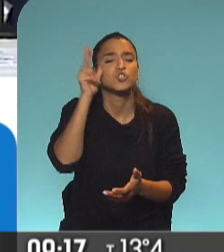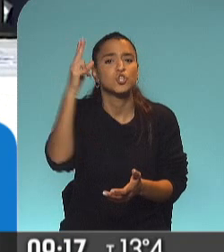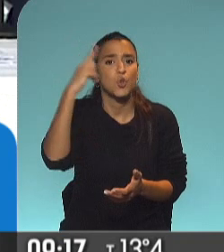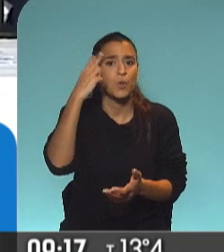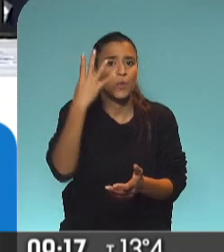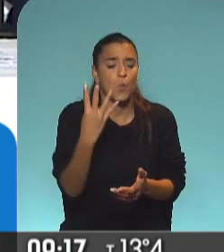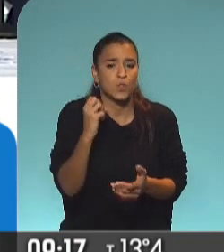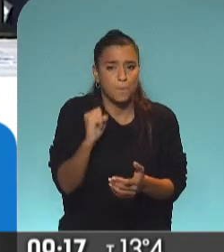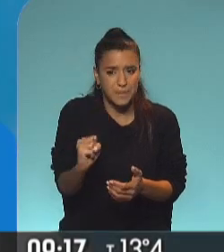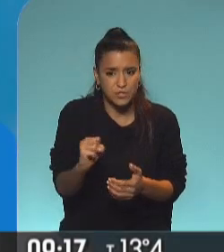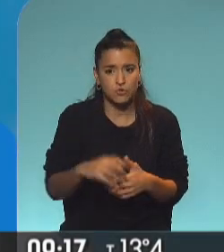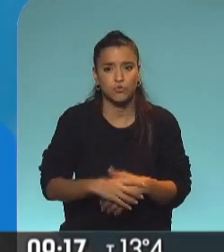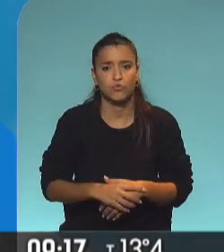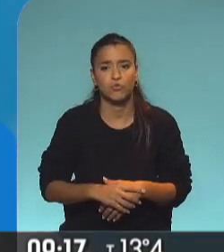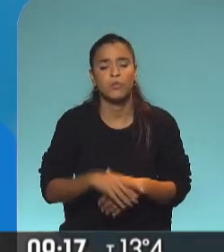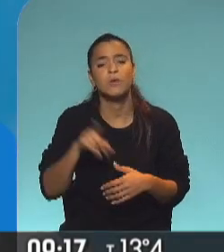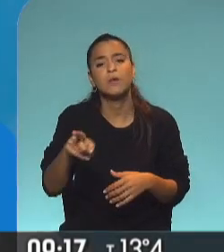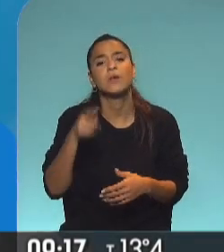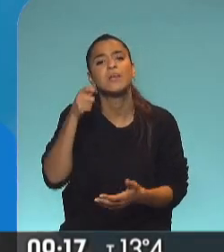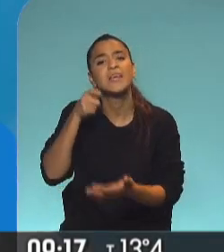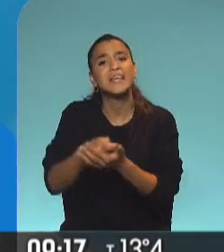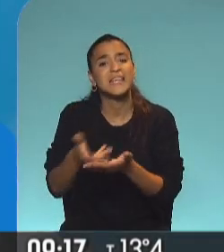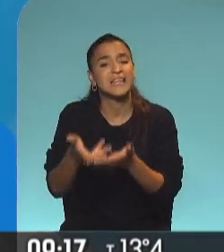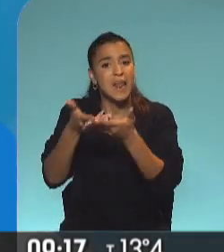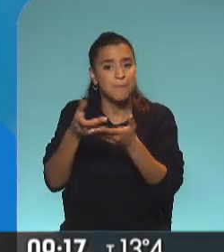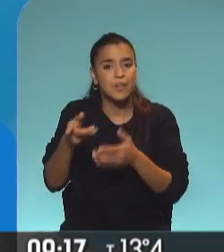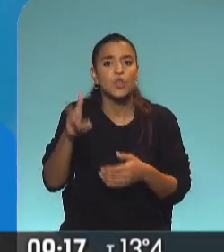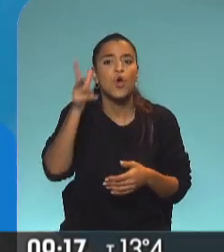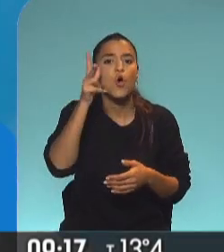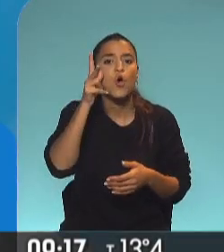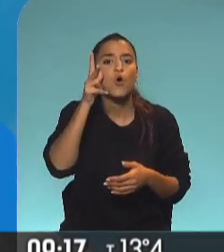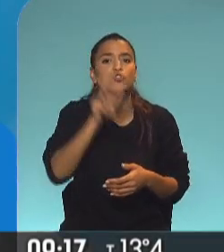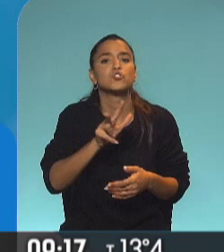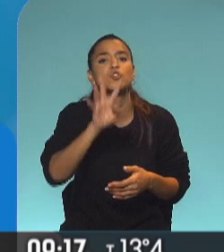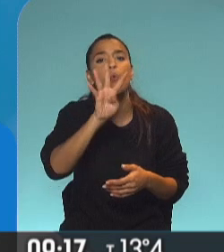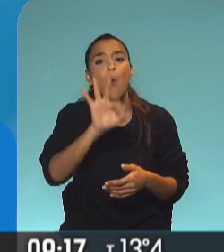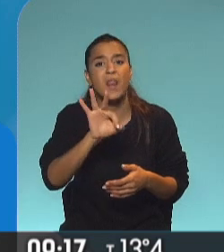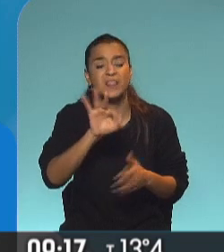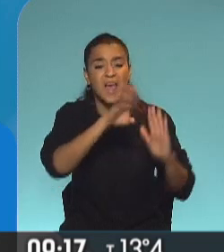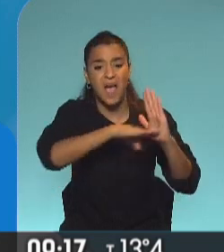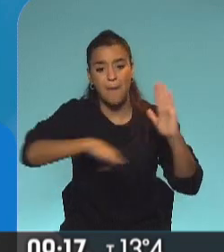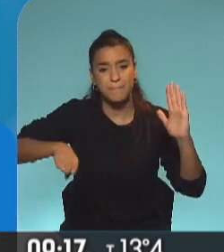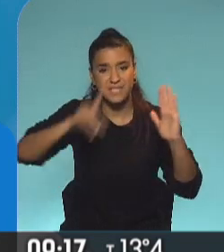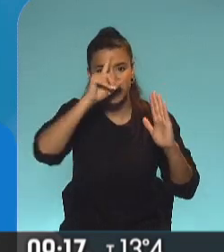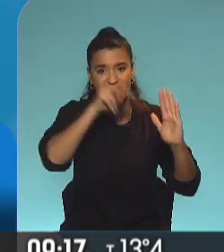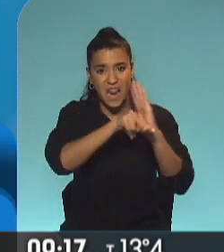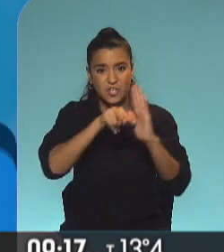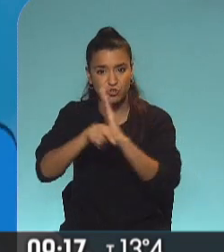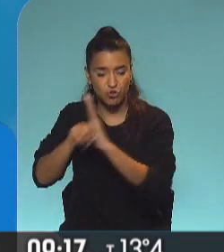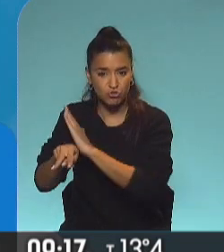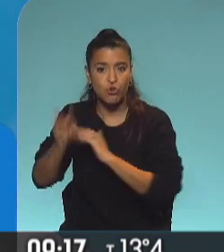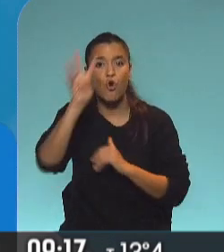1.894 pesos y el incremento de 840 camas para internación.